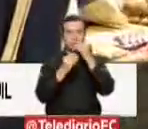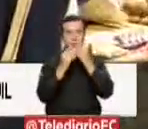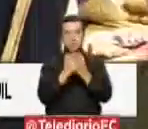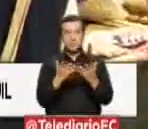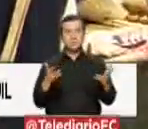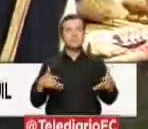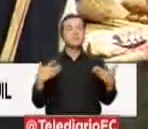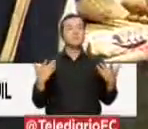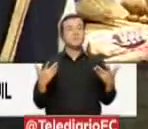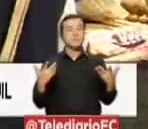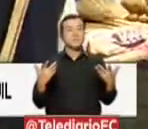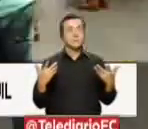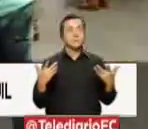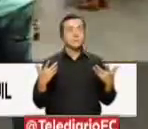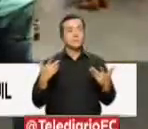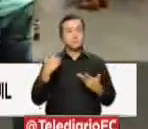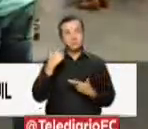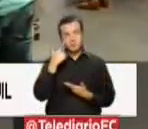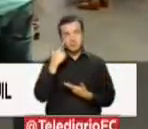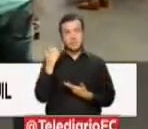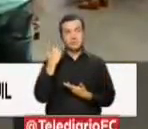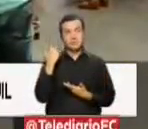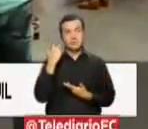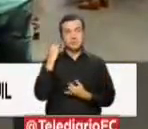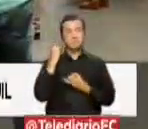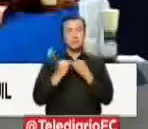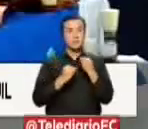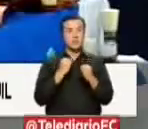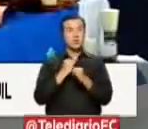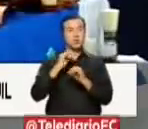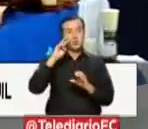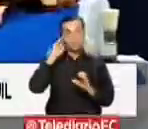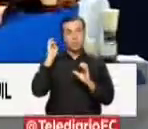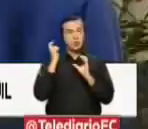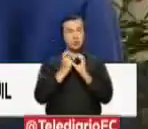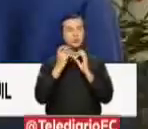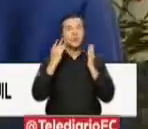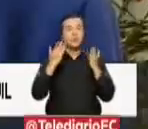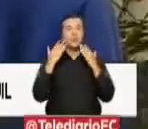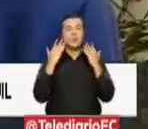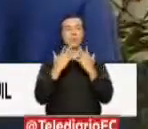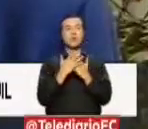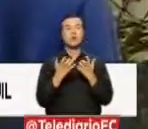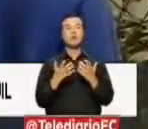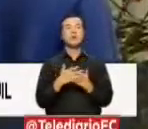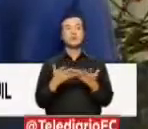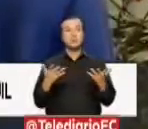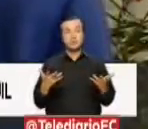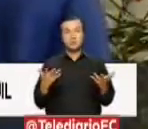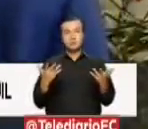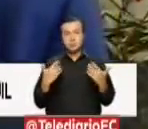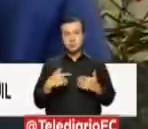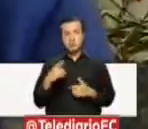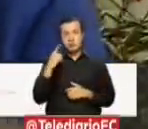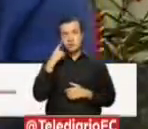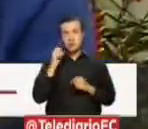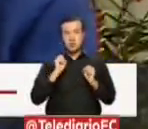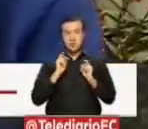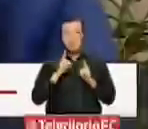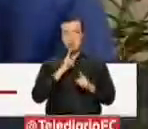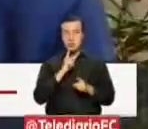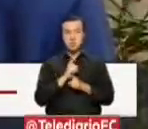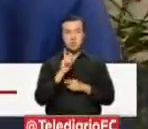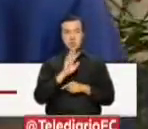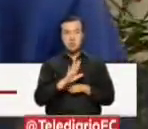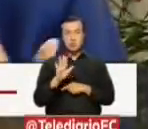Se trata de uno de los expositores de la Feria Internacional del Turismo de Guayaquil. Lo que queremos hoy por hoy es tener la oportunidad de decirle al